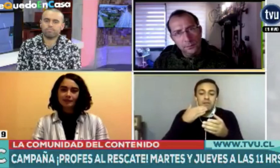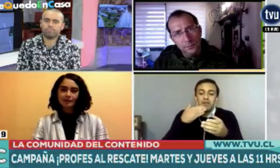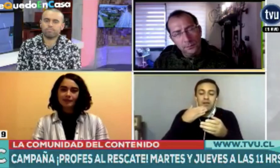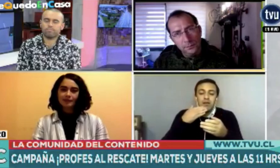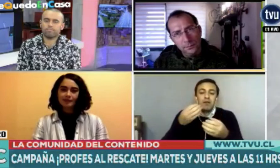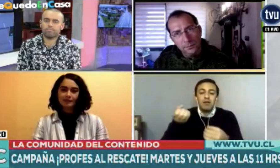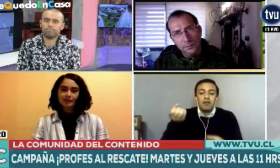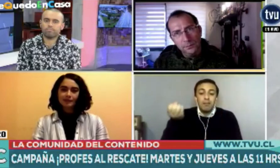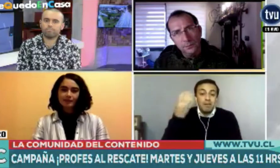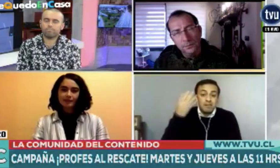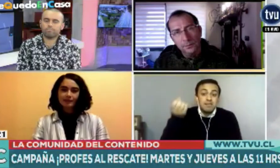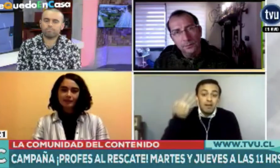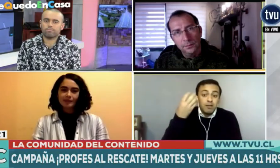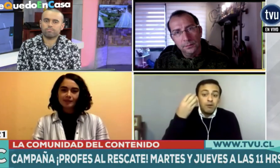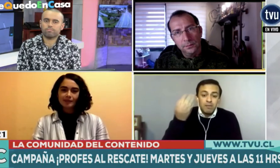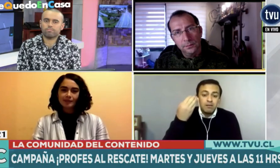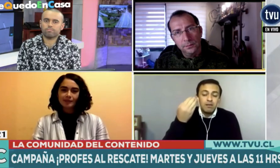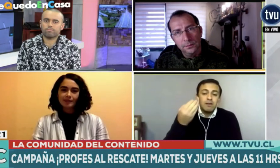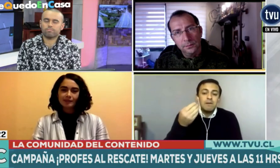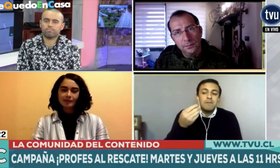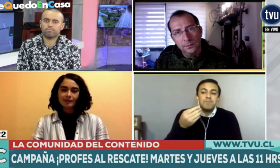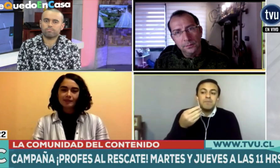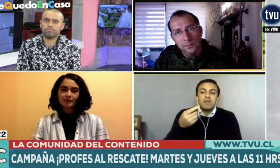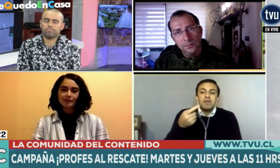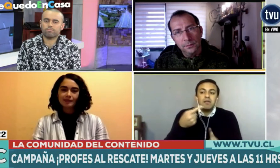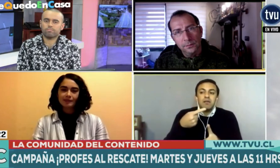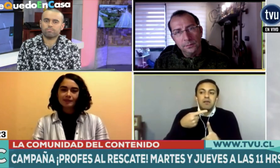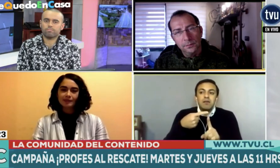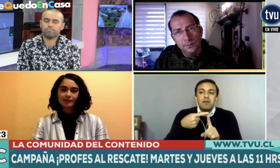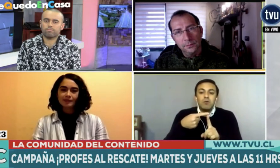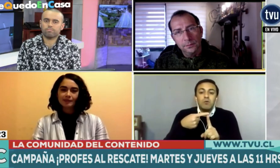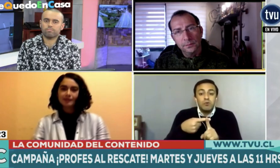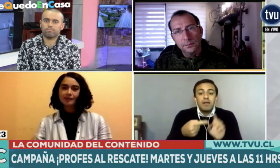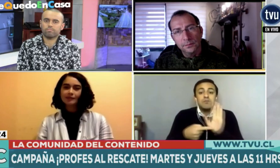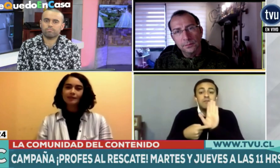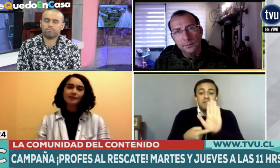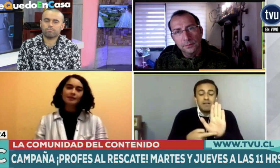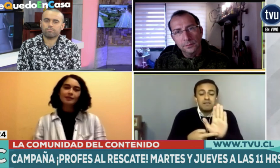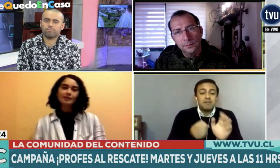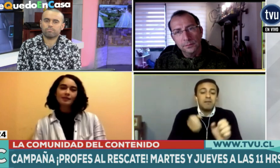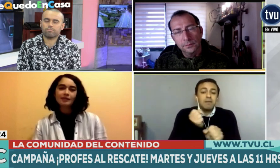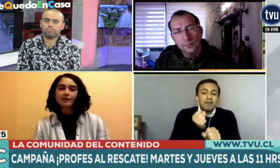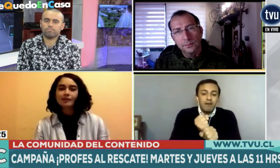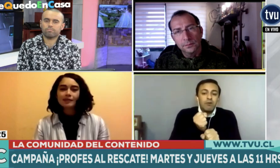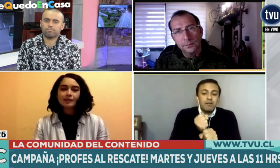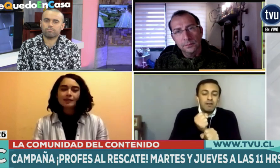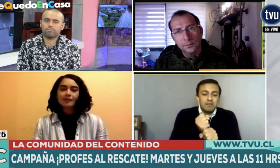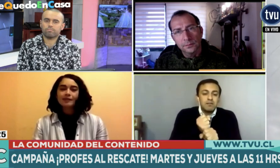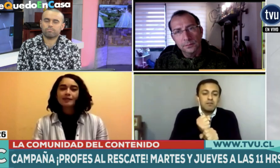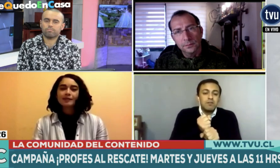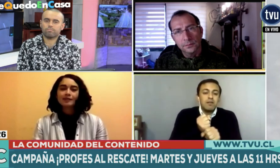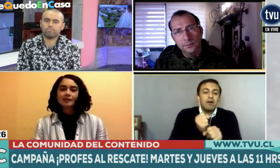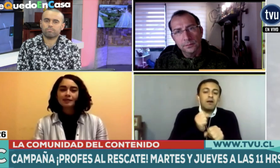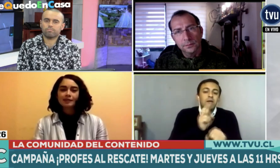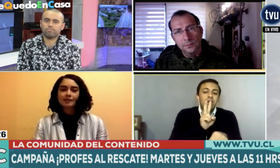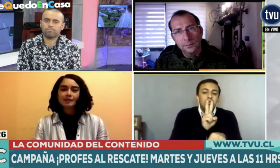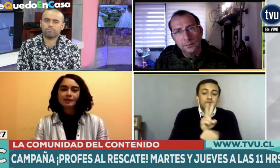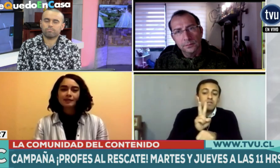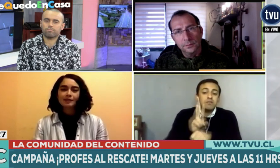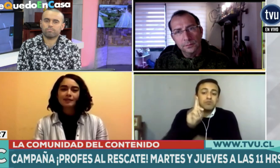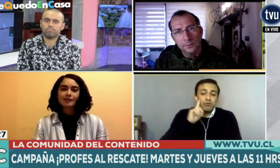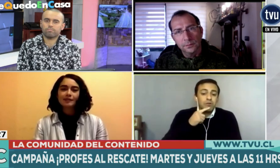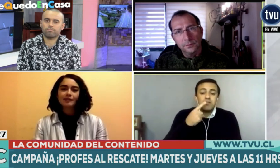de señas también permite el aprendizaje, obviamente. Y junto a eso, visibilizar también el trabajo que están haciendo hoy día